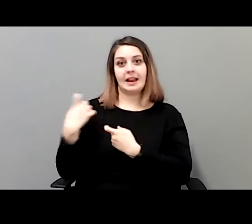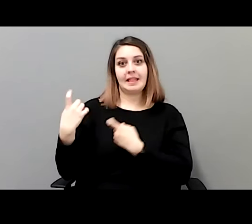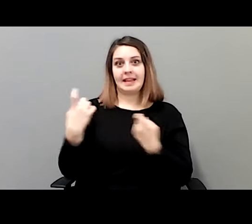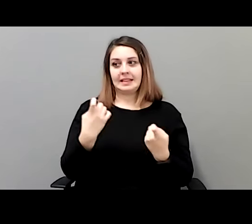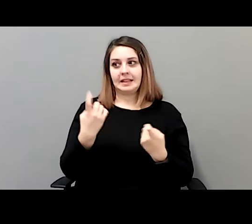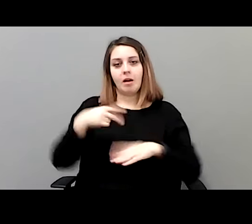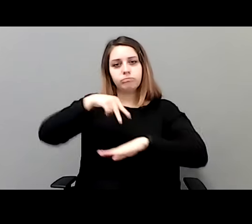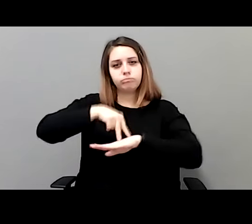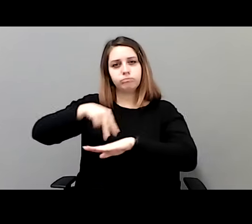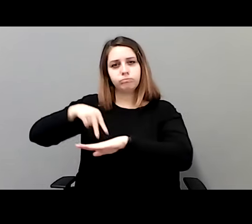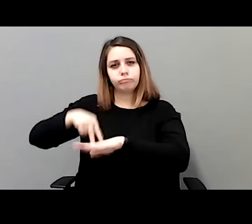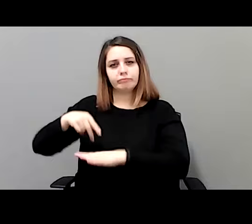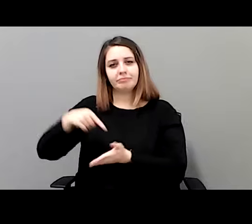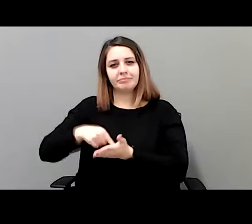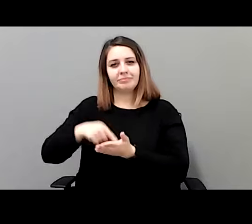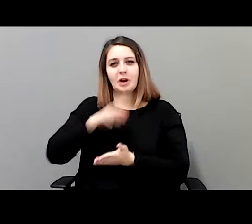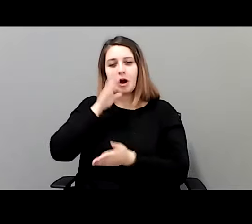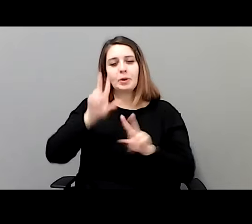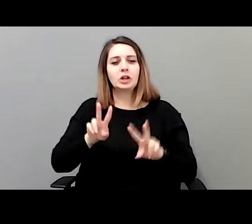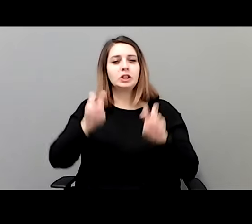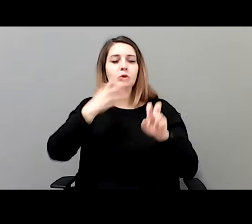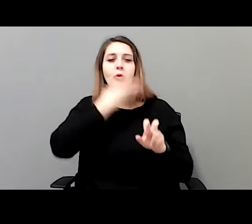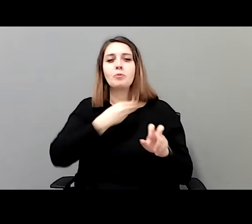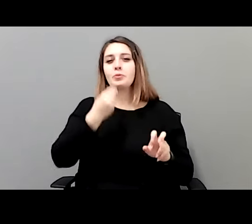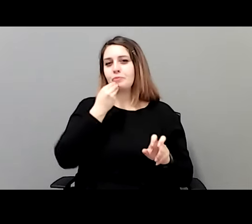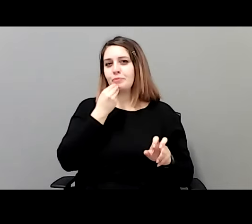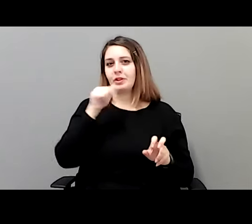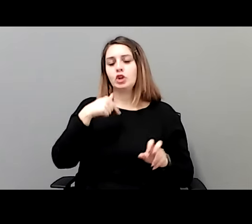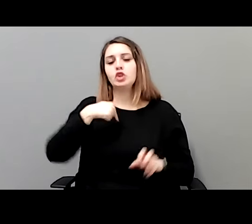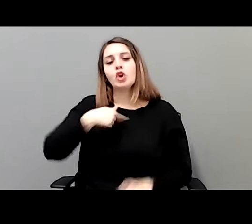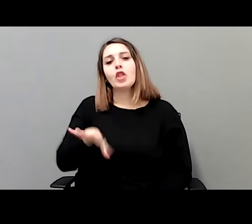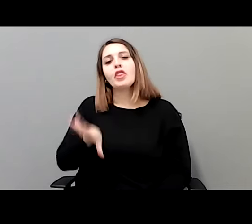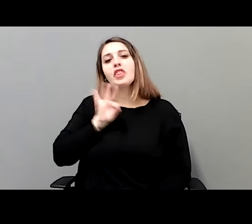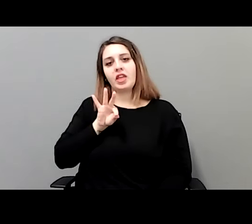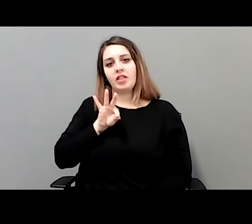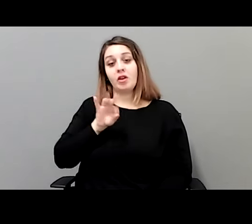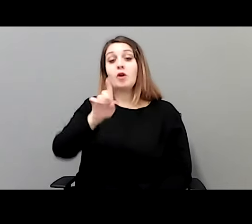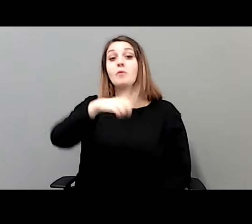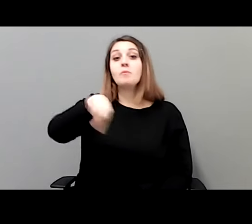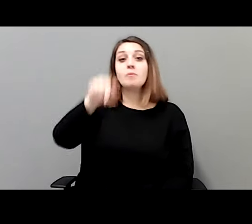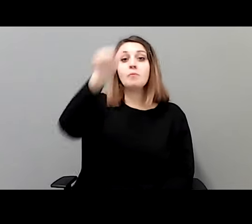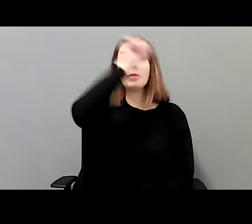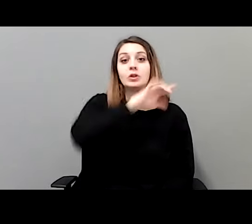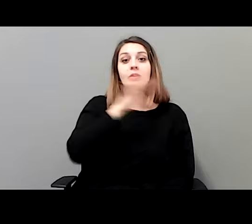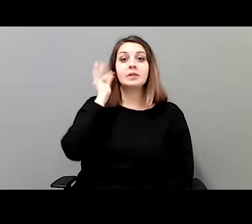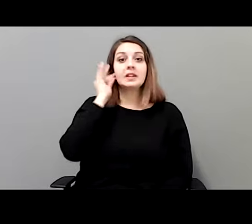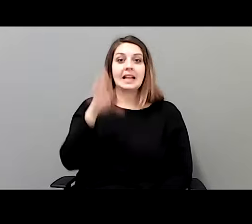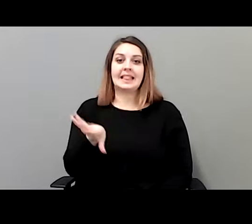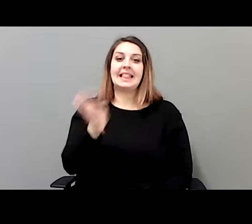necesitamos estar ahí, ¿no? Y sobre todo con ese título tan bonito de Yo decido, vosotras